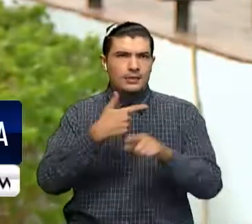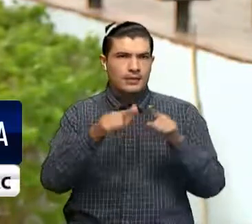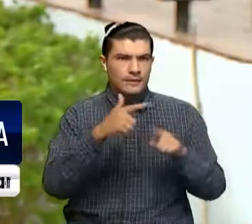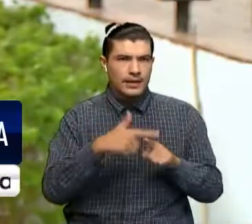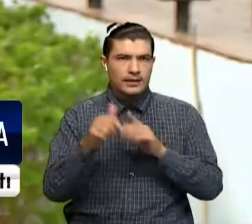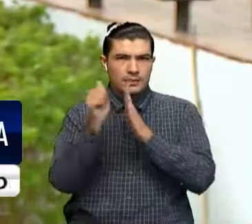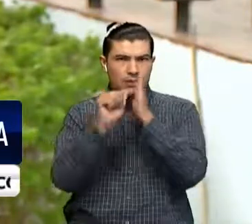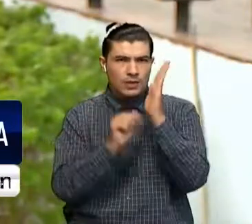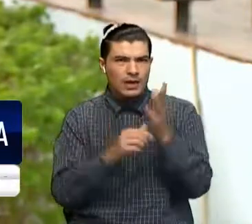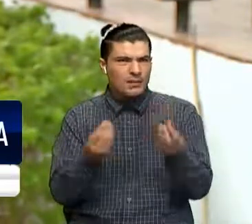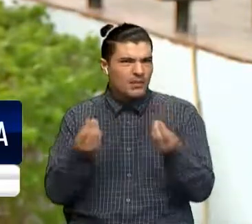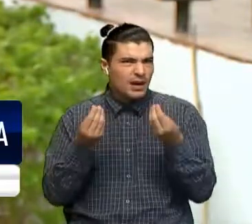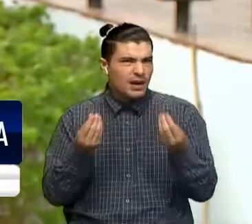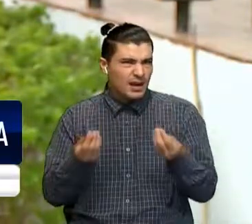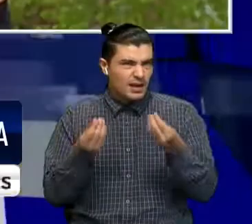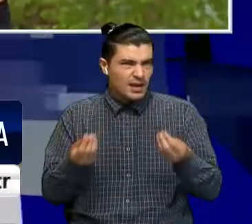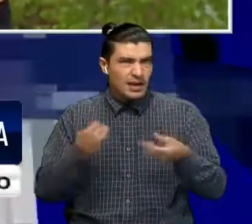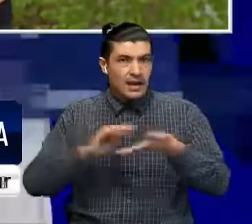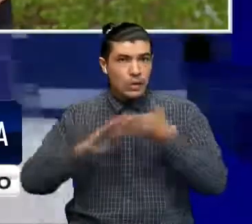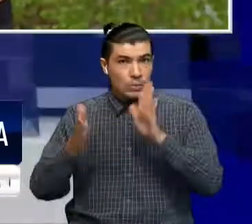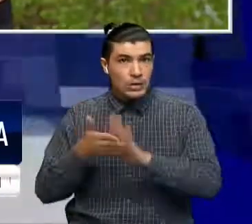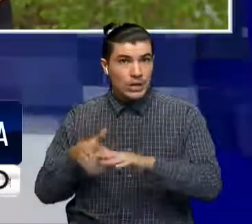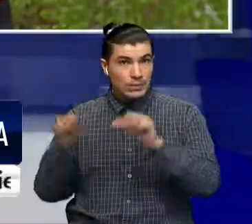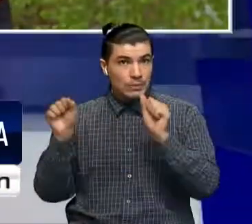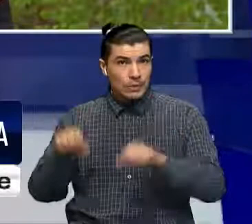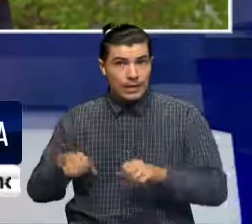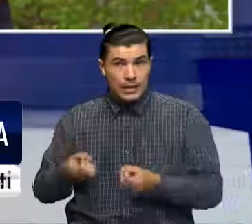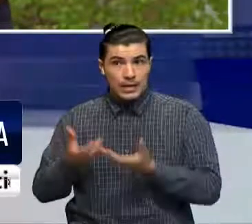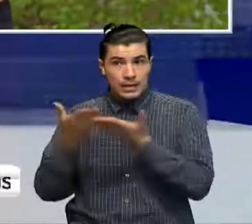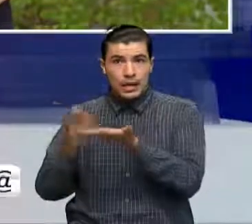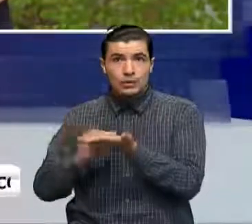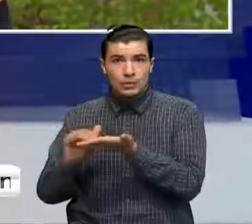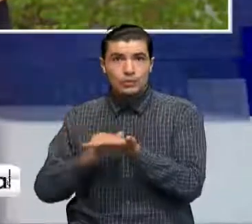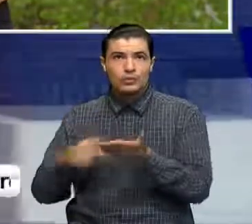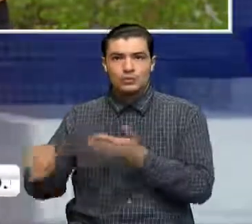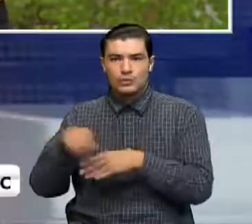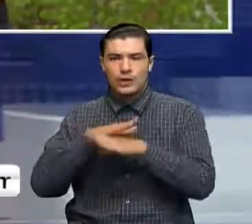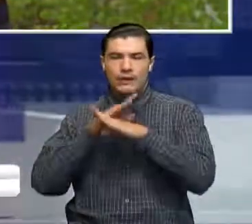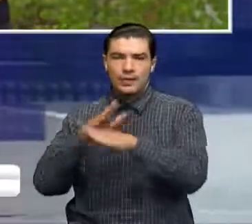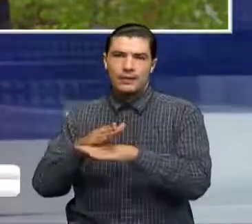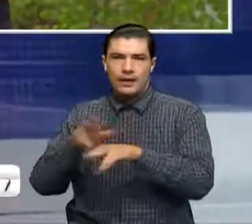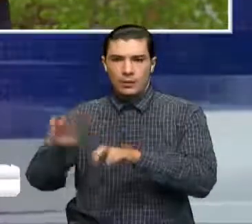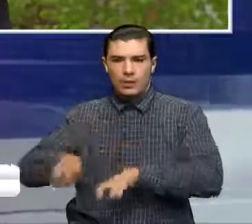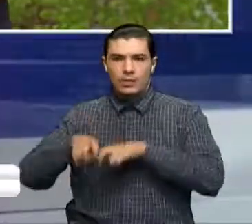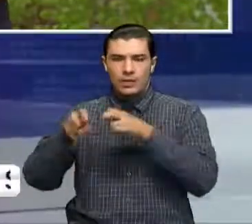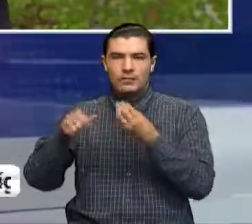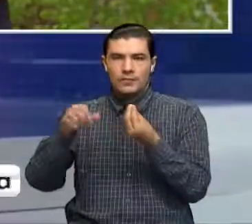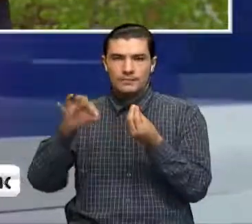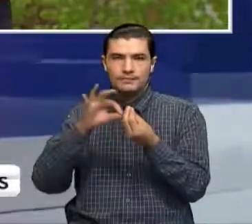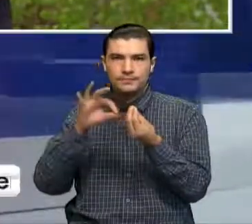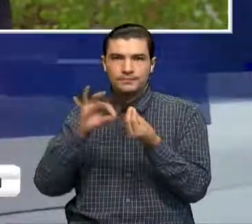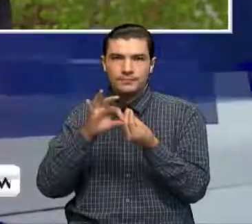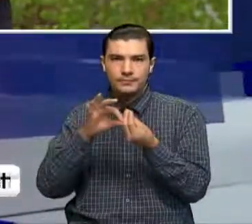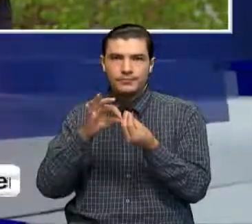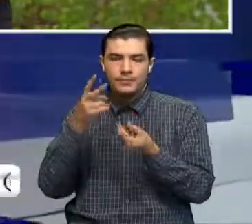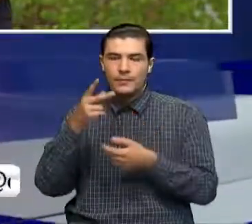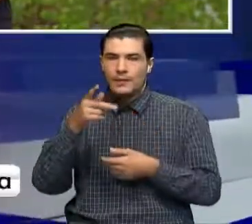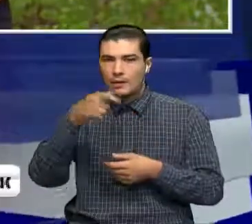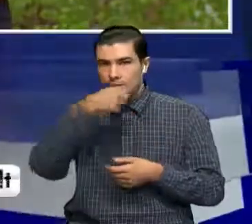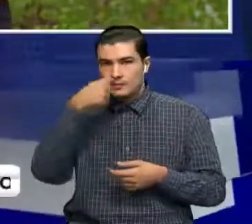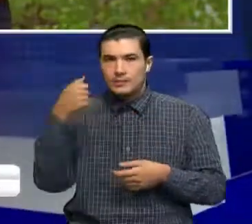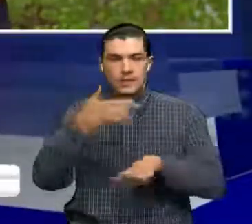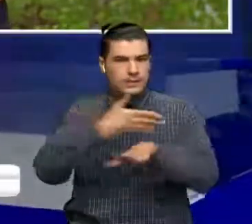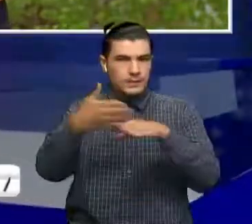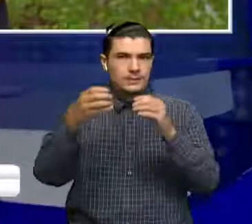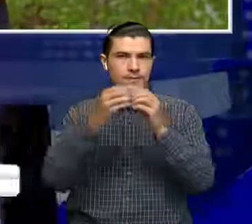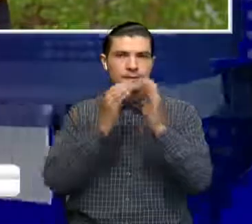para que las comunidades busquen otras salidas económicas y evitar así los cultivos de coca está toda la información por el momento con la cámara de david